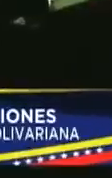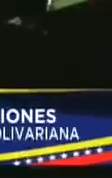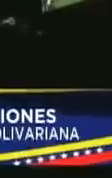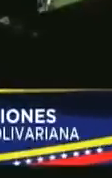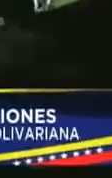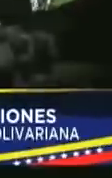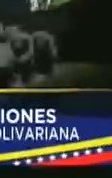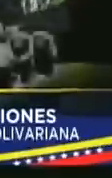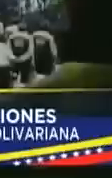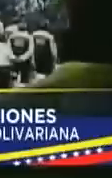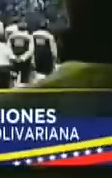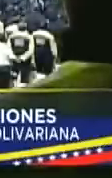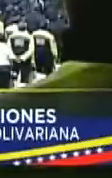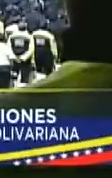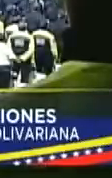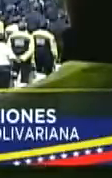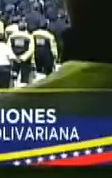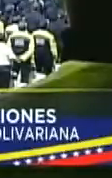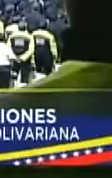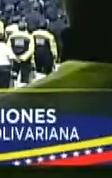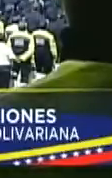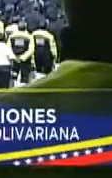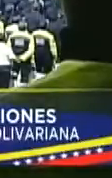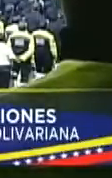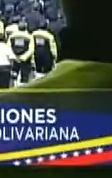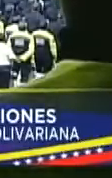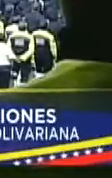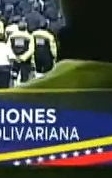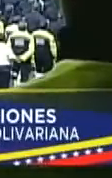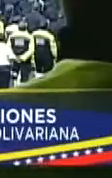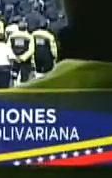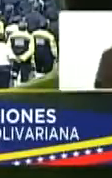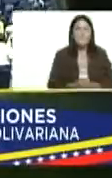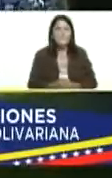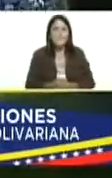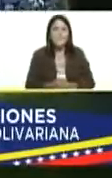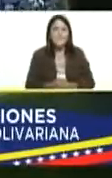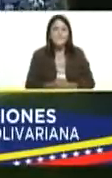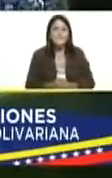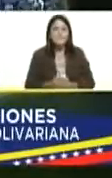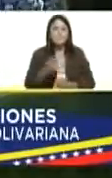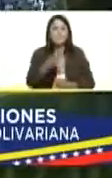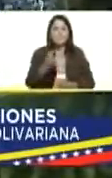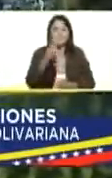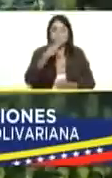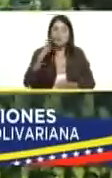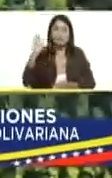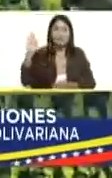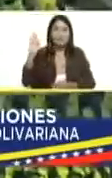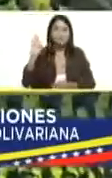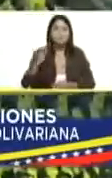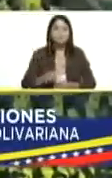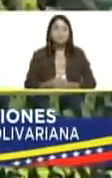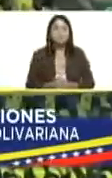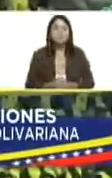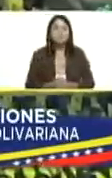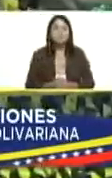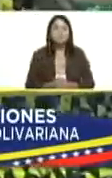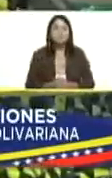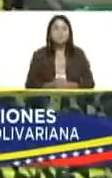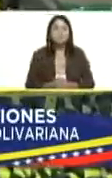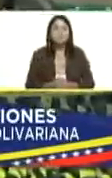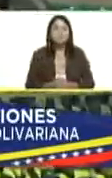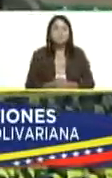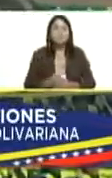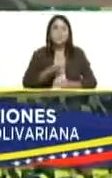Hugo Rafael Chávez Fría, juran abrazar la noble causa